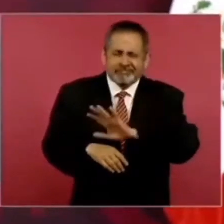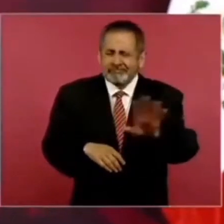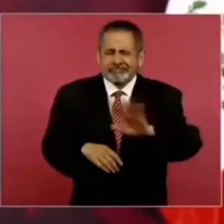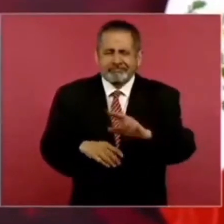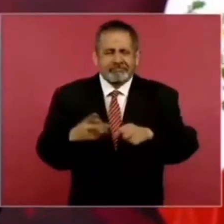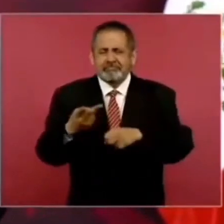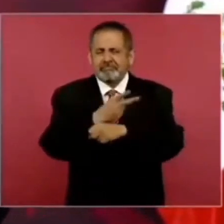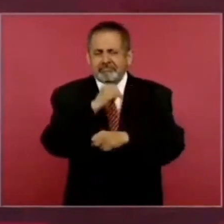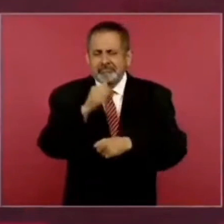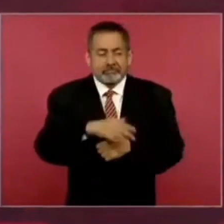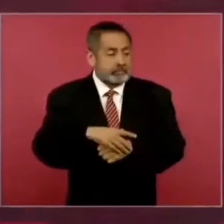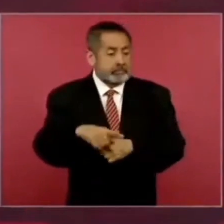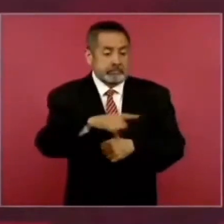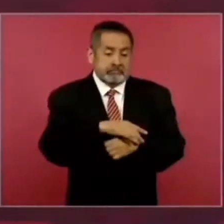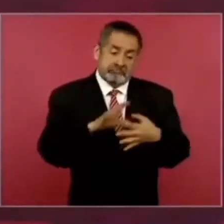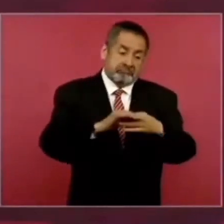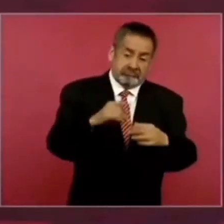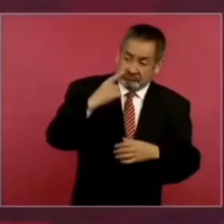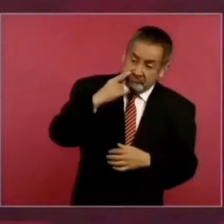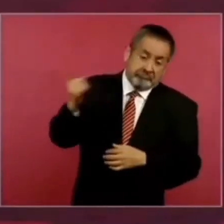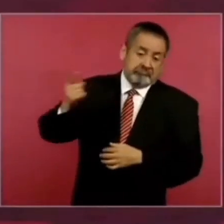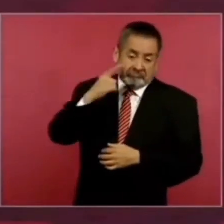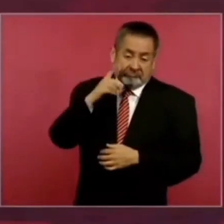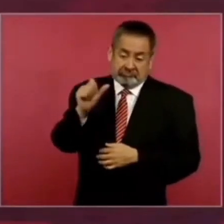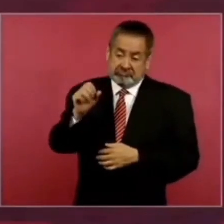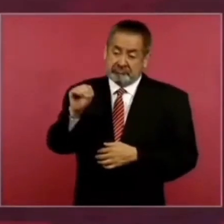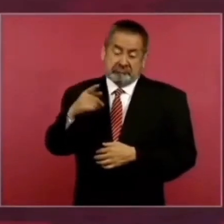no los quieran